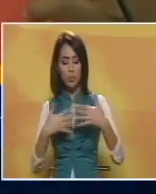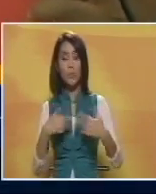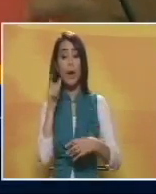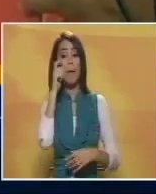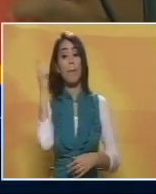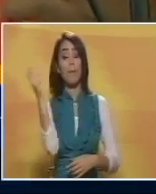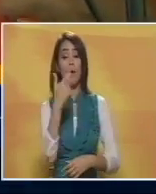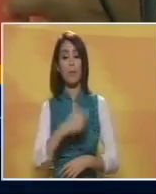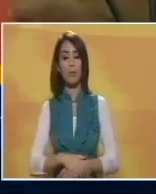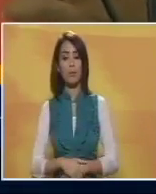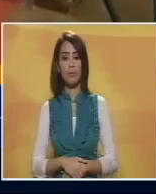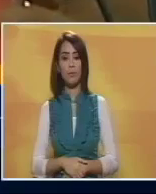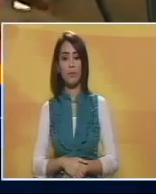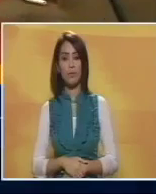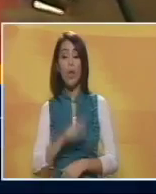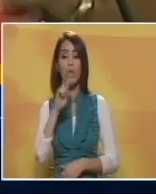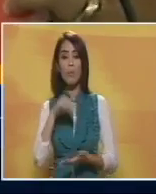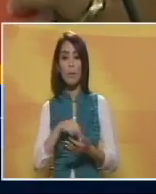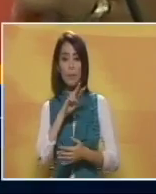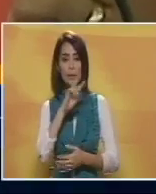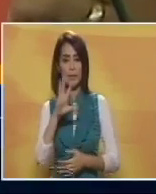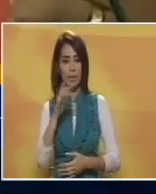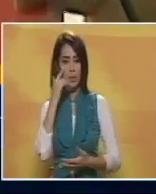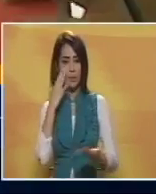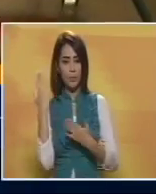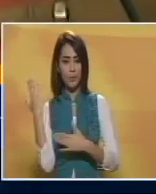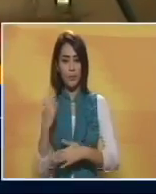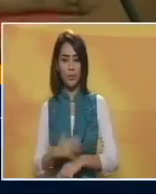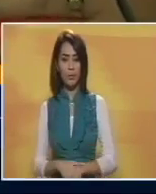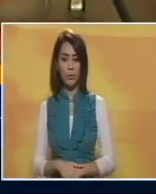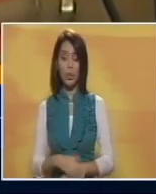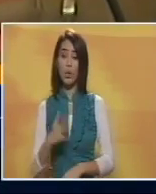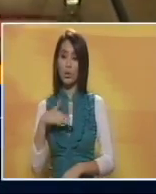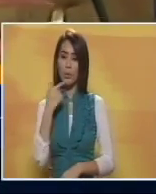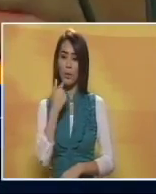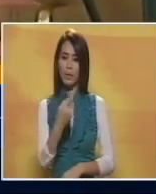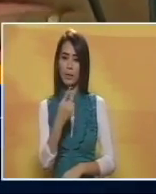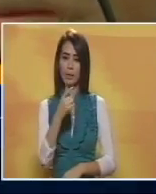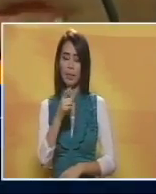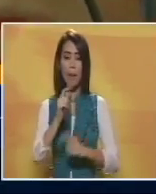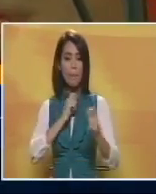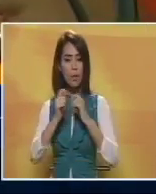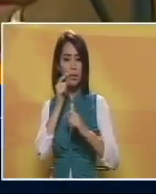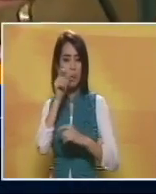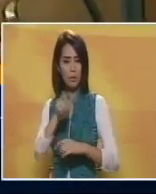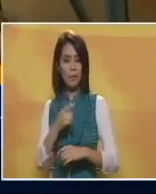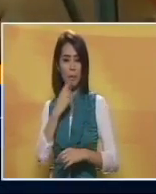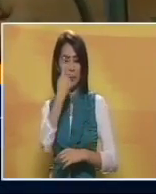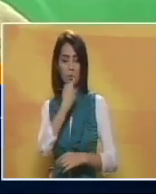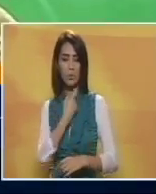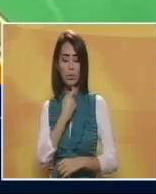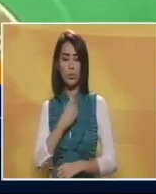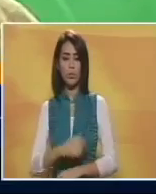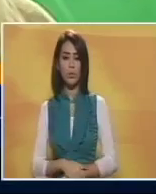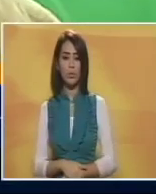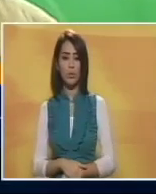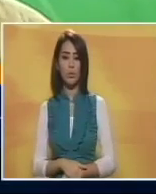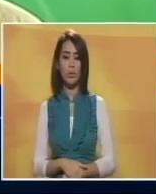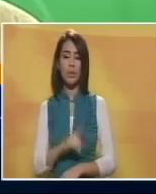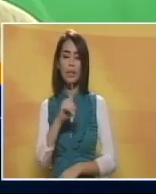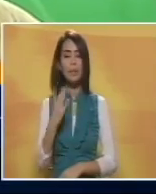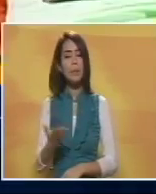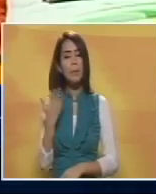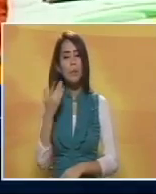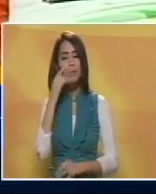la Patria 2025. Yo le puedo decir, compañeros, al periodista que me pregunta, entre las